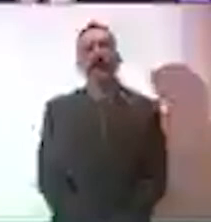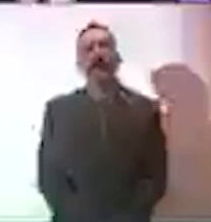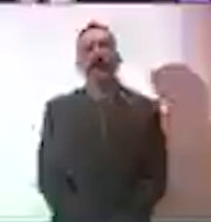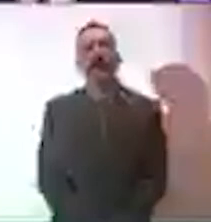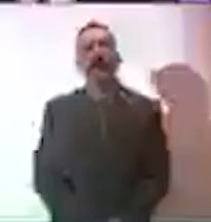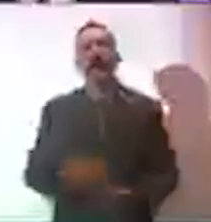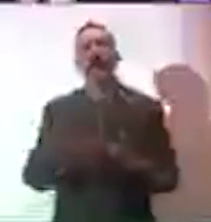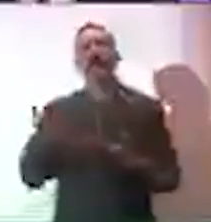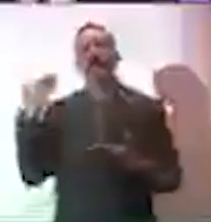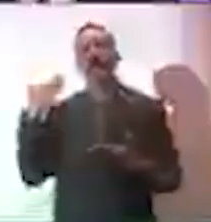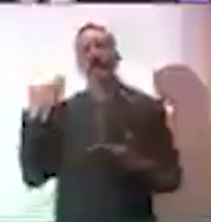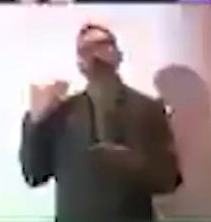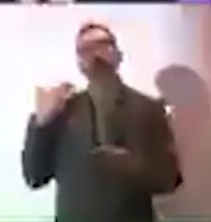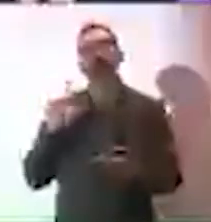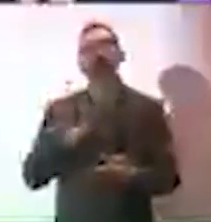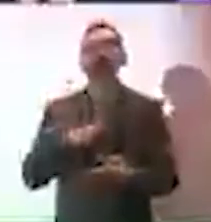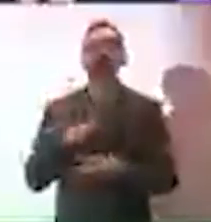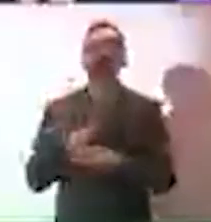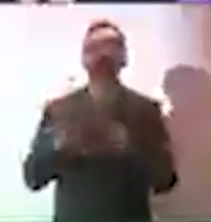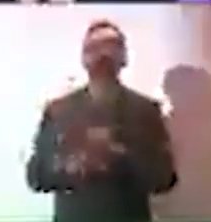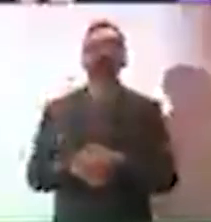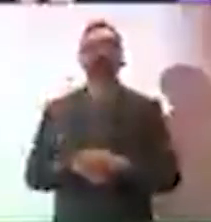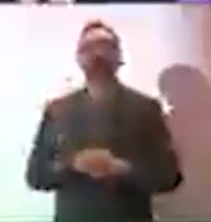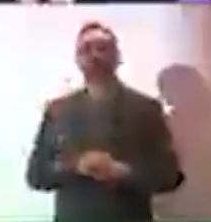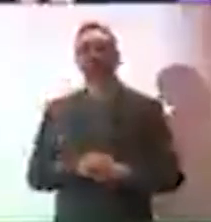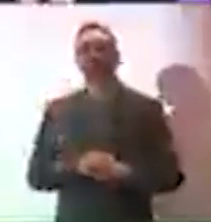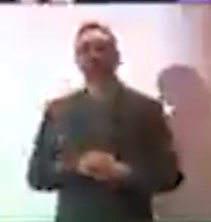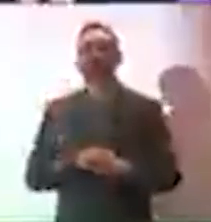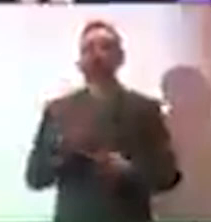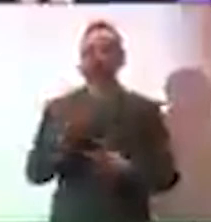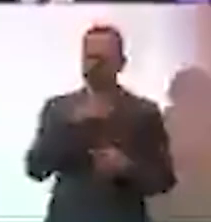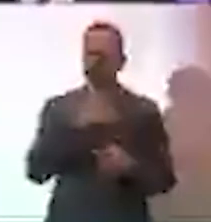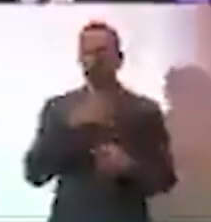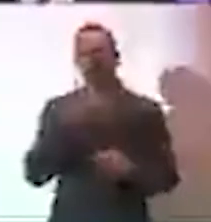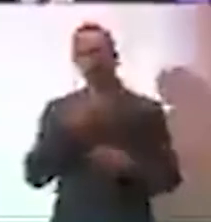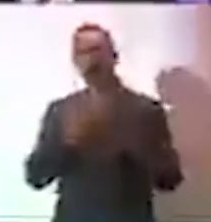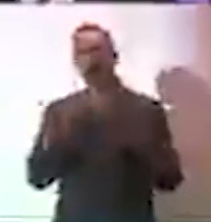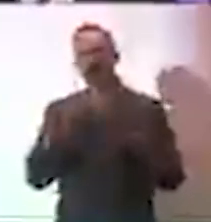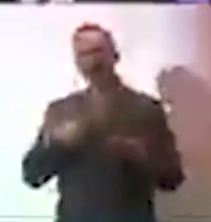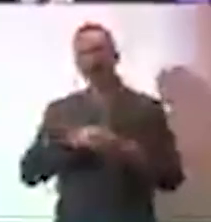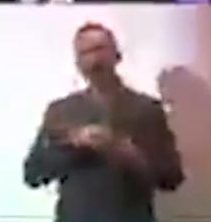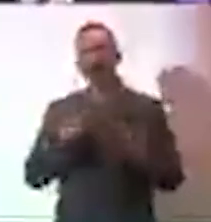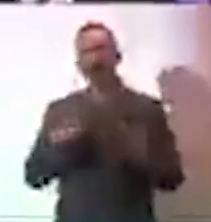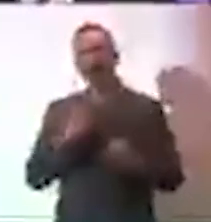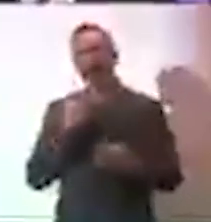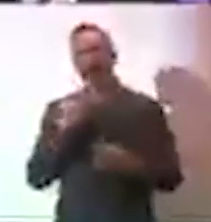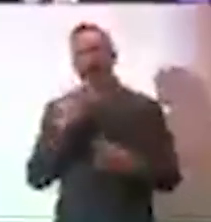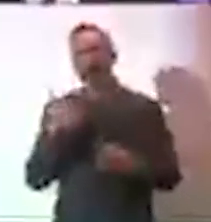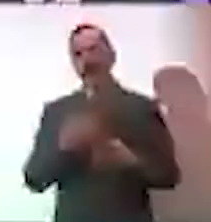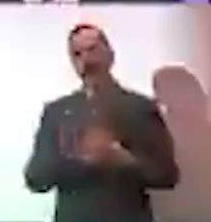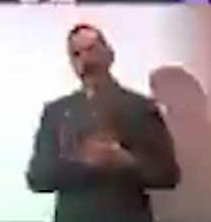con mucho respeto. No, yo a ningún presidente municipal me arrogo ese derecho.